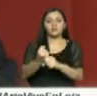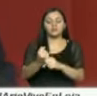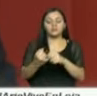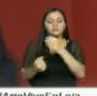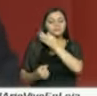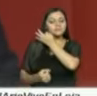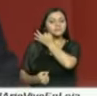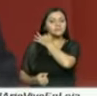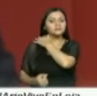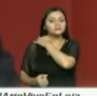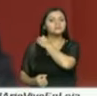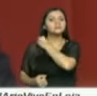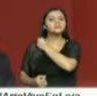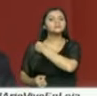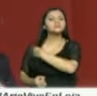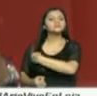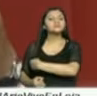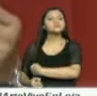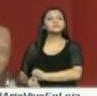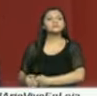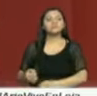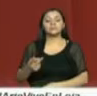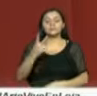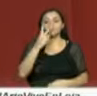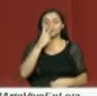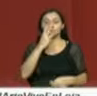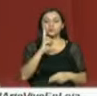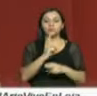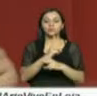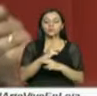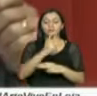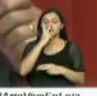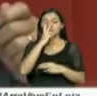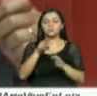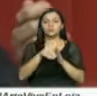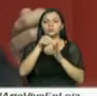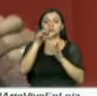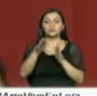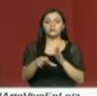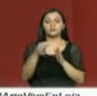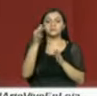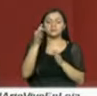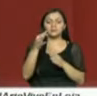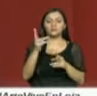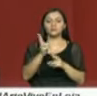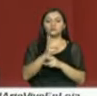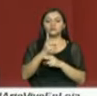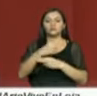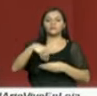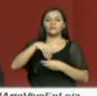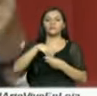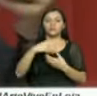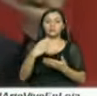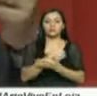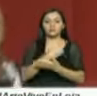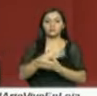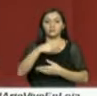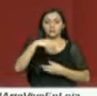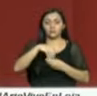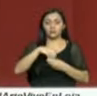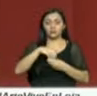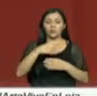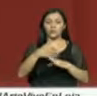estaba establecido, pero solo se podía utilizar como donación el rendimiento de este fondo. Ahora todo el fondo